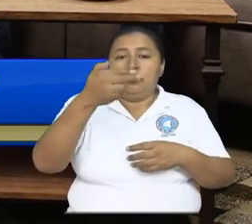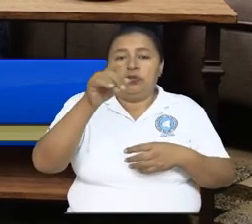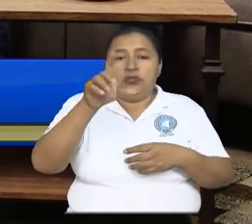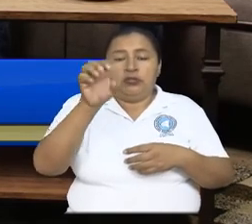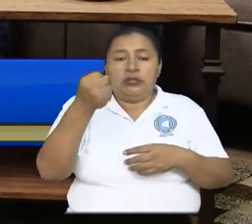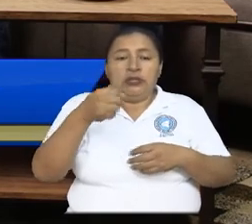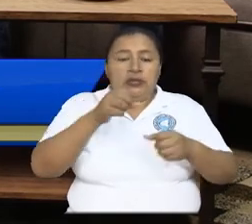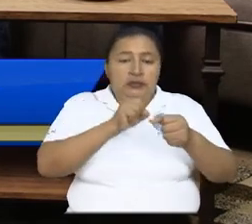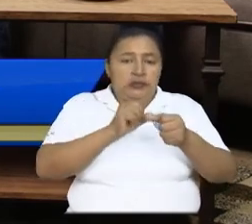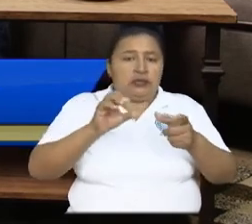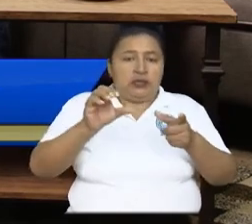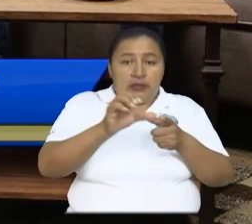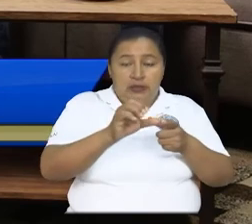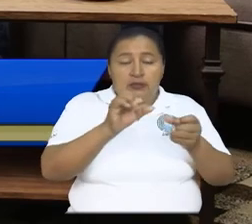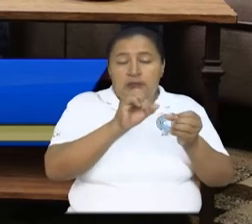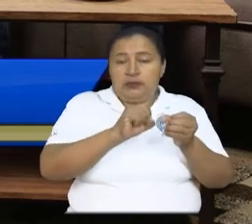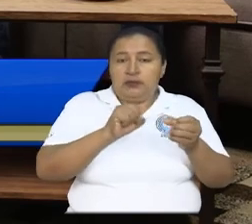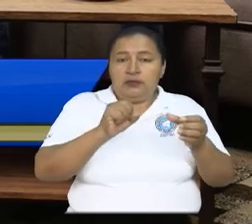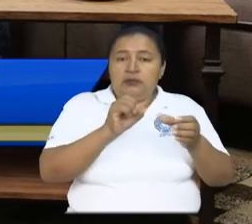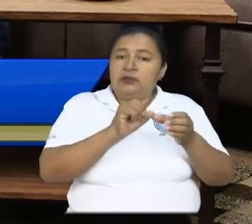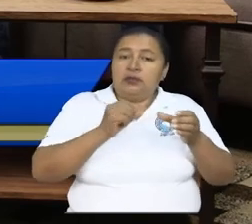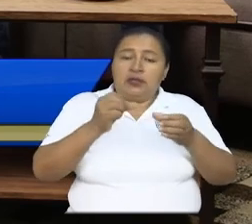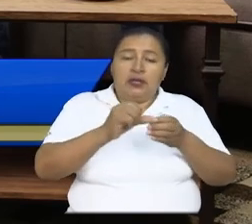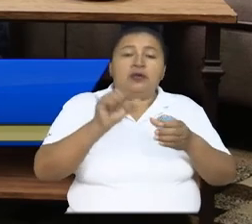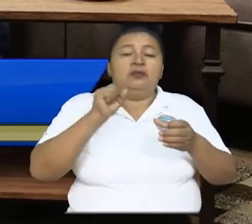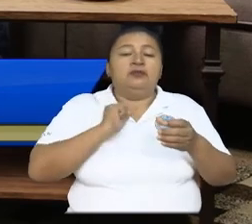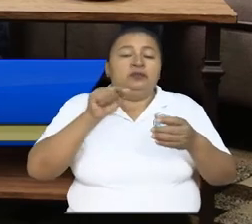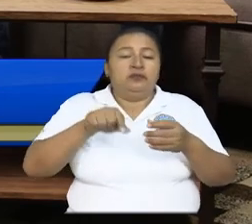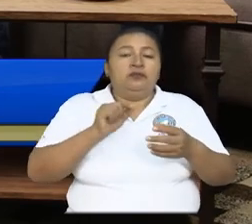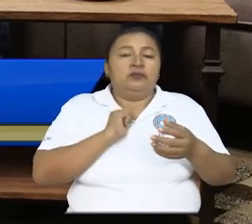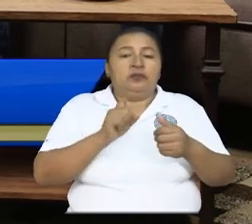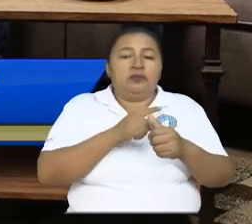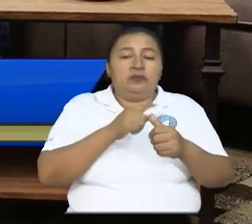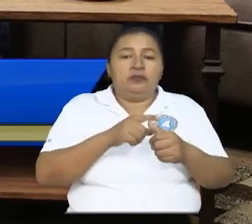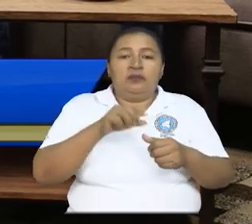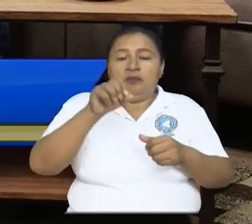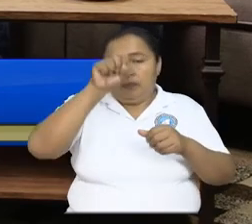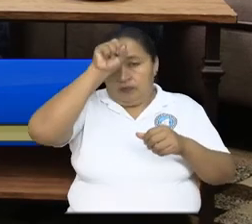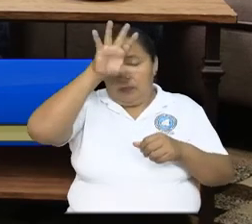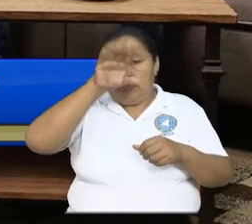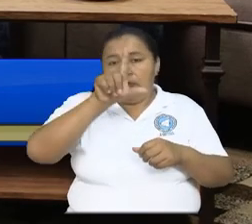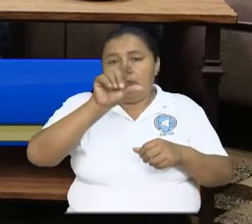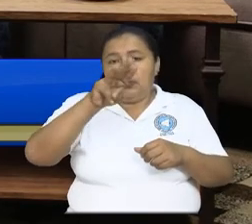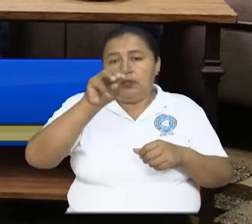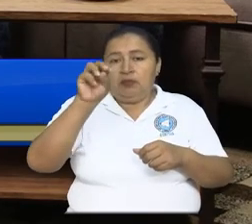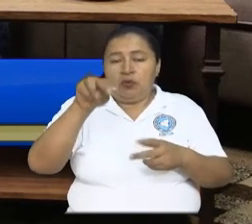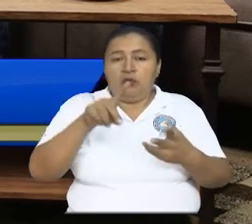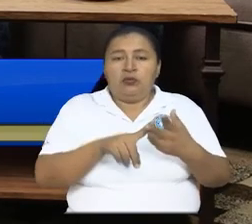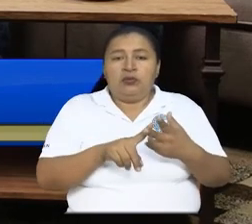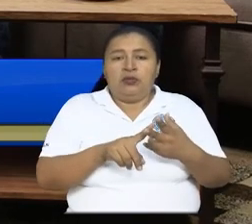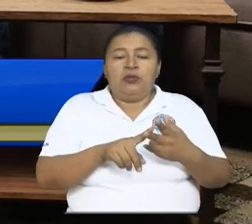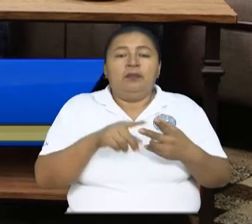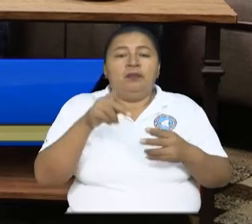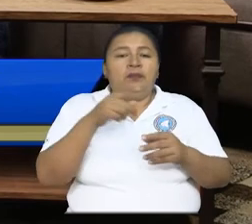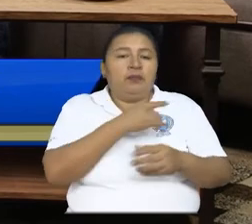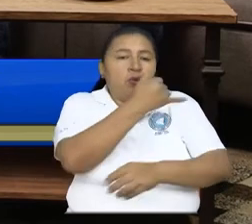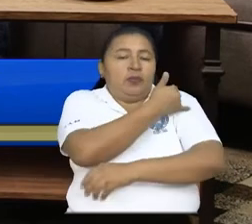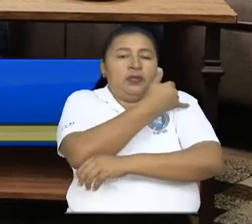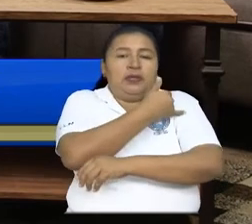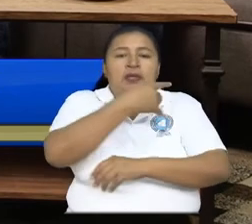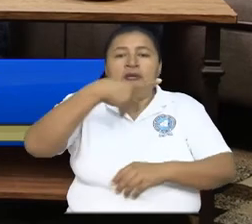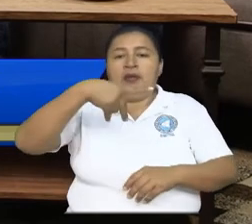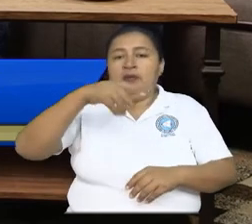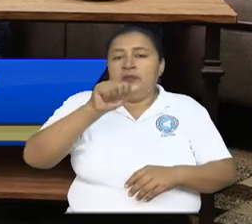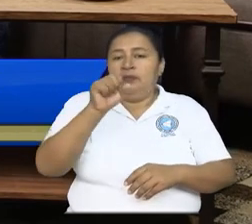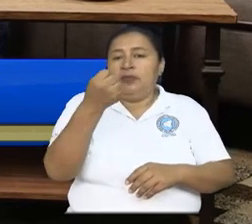juan el construcción del hospital primario domina el limón y el hospital pastor giménez en xalapa